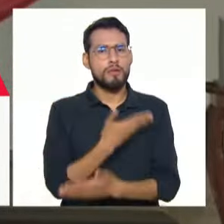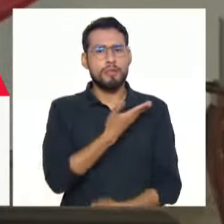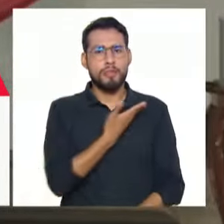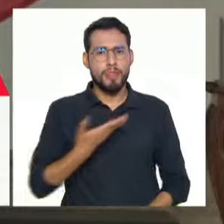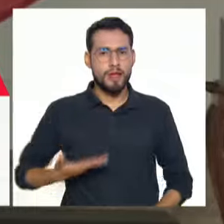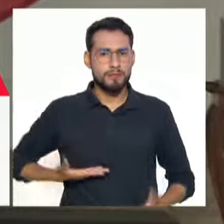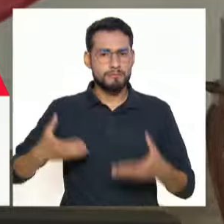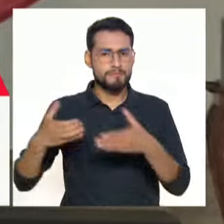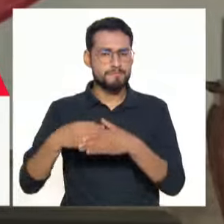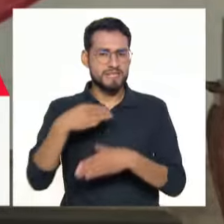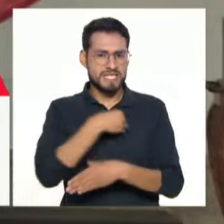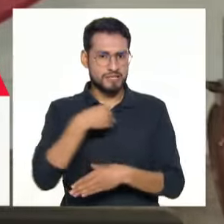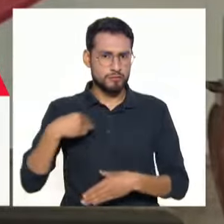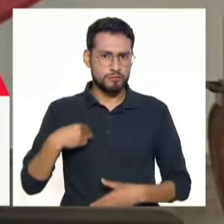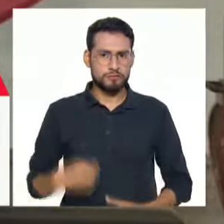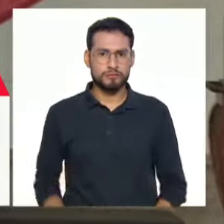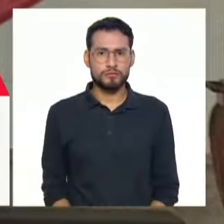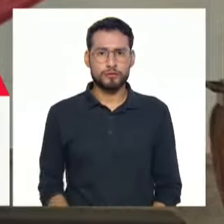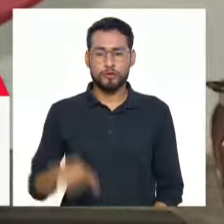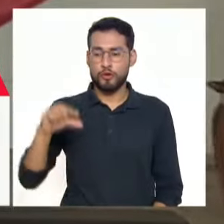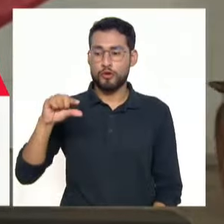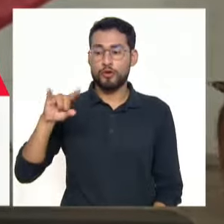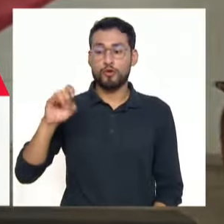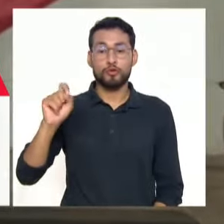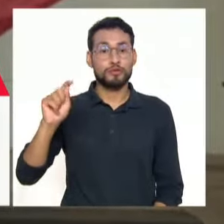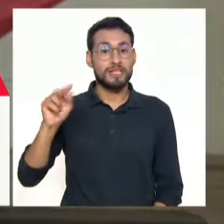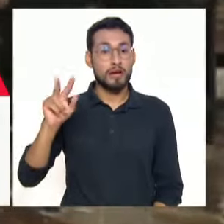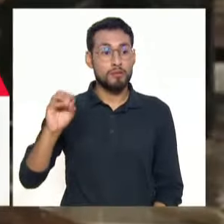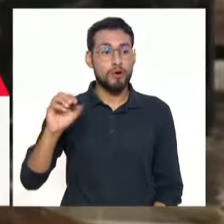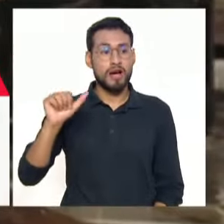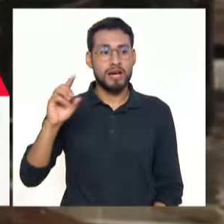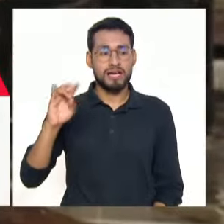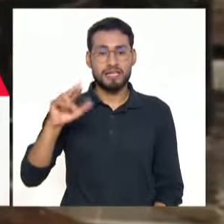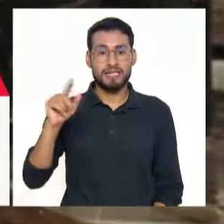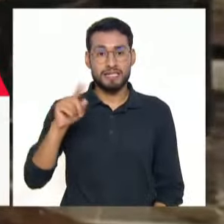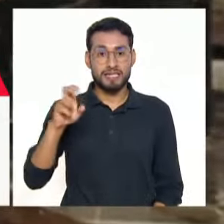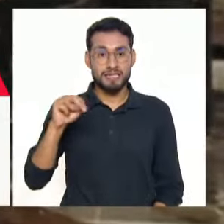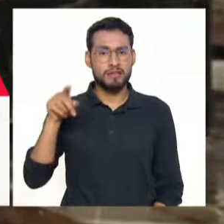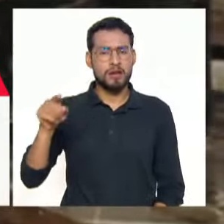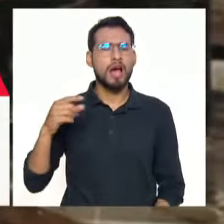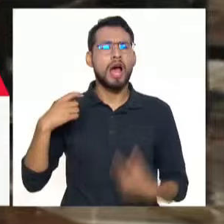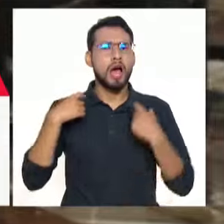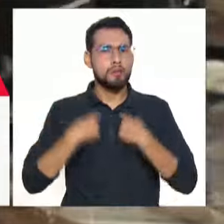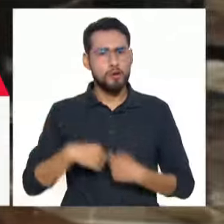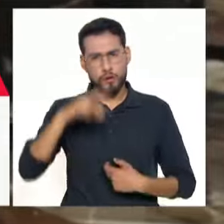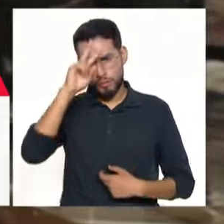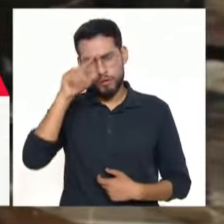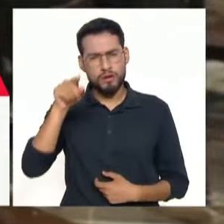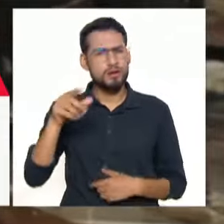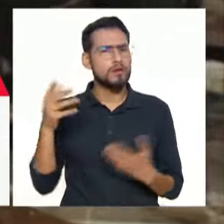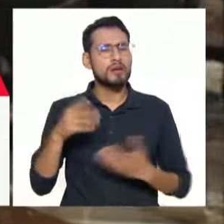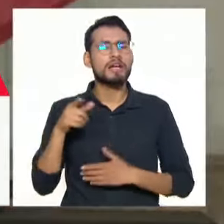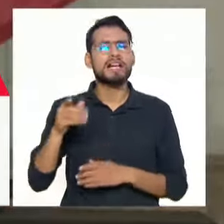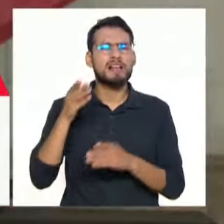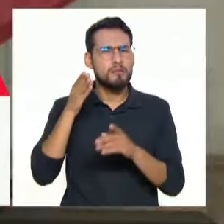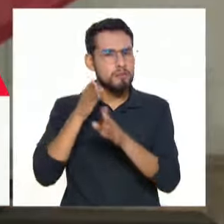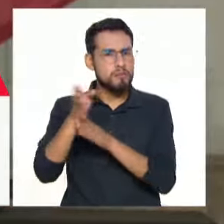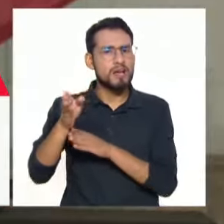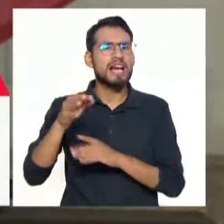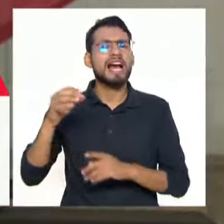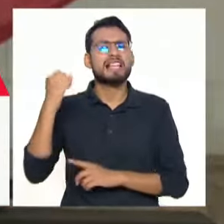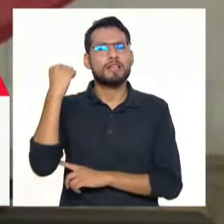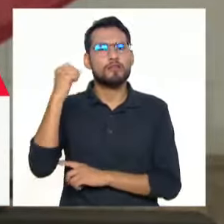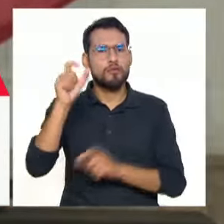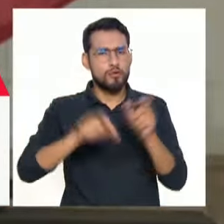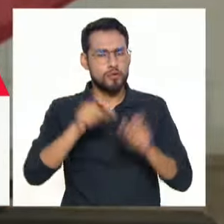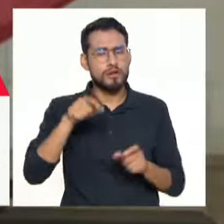presidente del Consejo de Ministros. Gustavo Adriansen es un abogado peruano especializado en derechos humanos. Fue ministro de